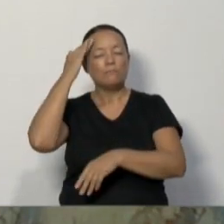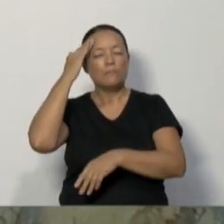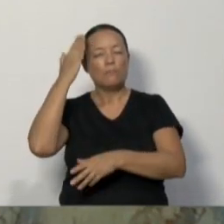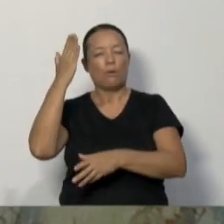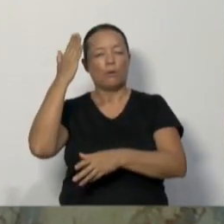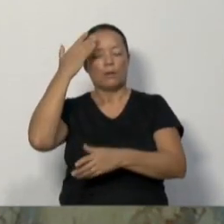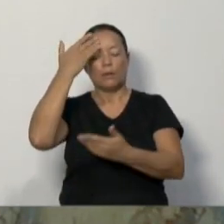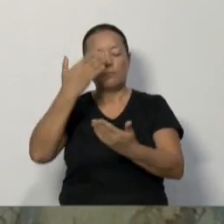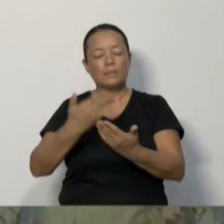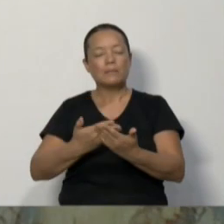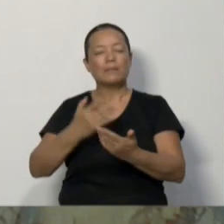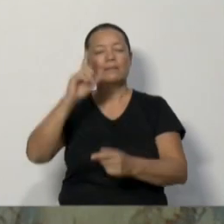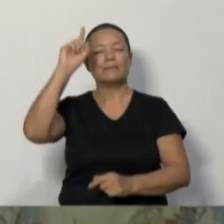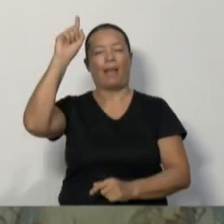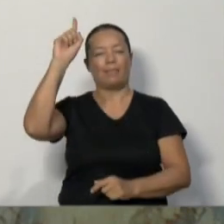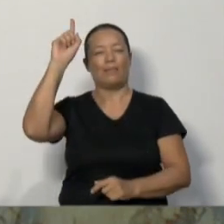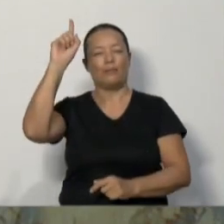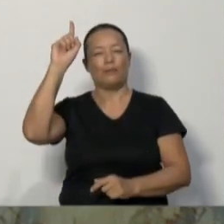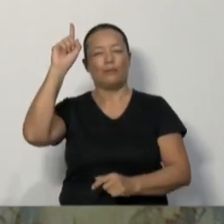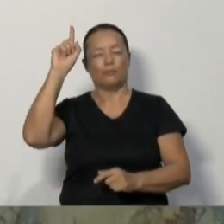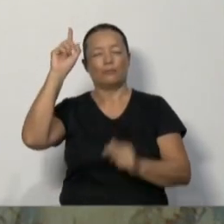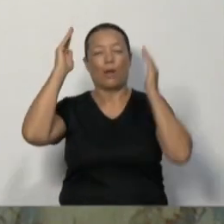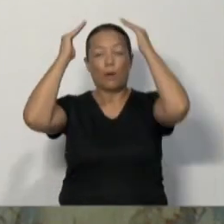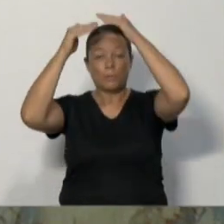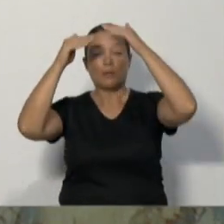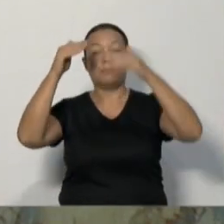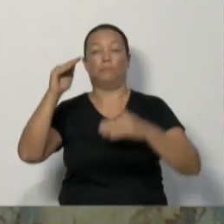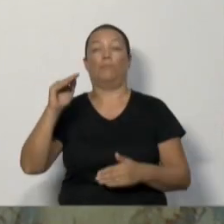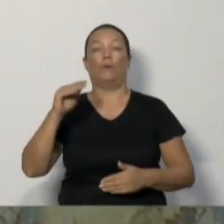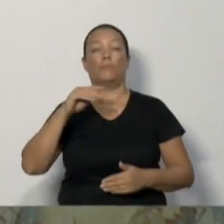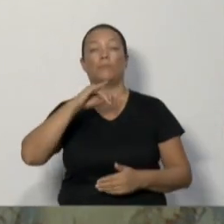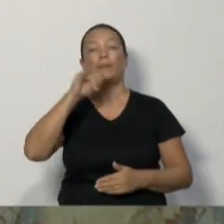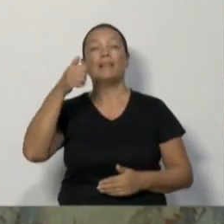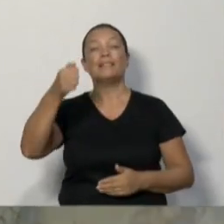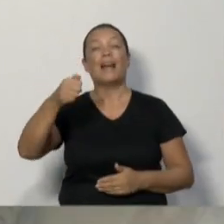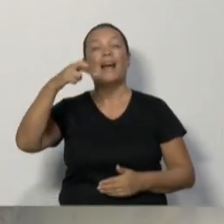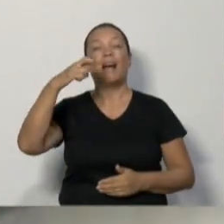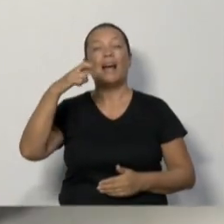memoria delante de Jesús a Monseñor Vicente Zaspe,